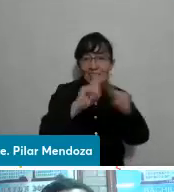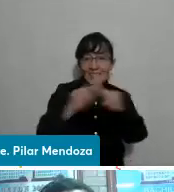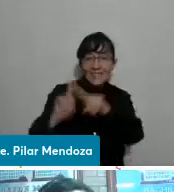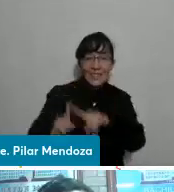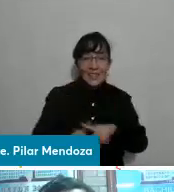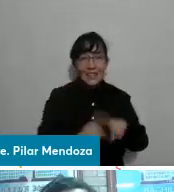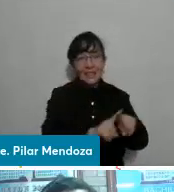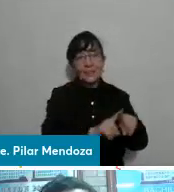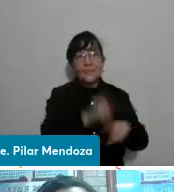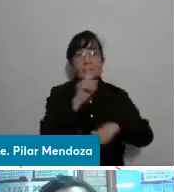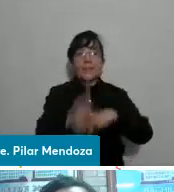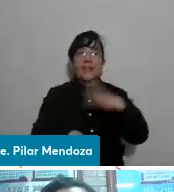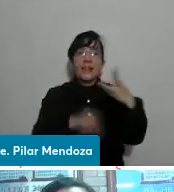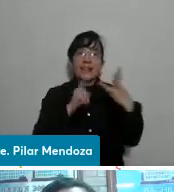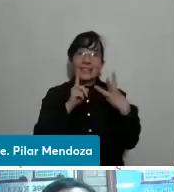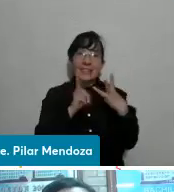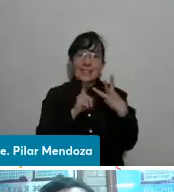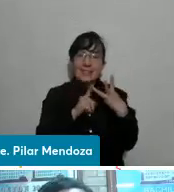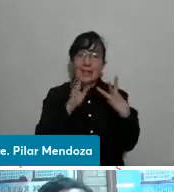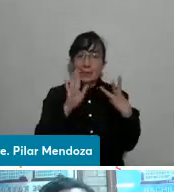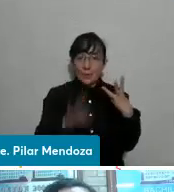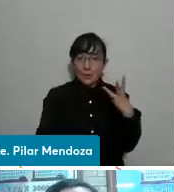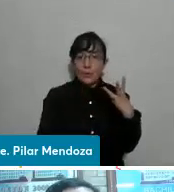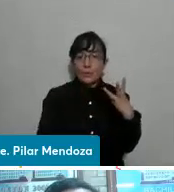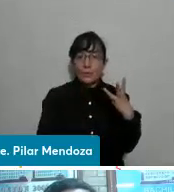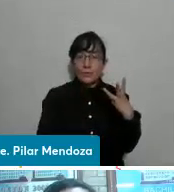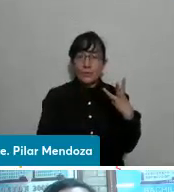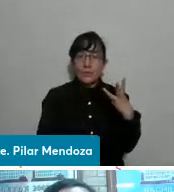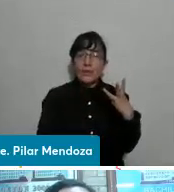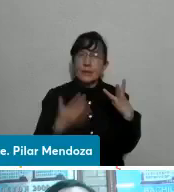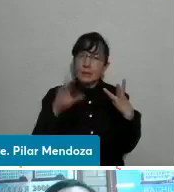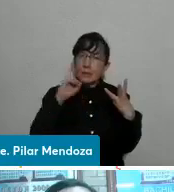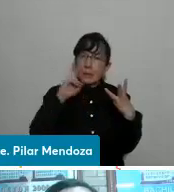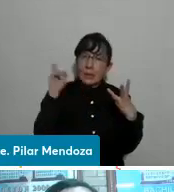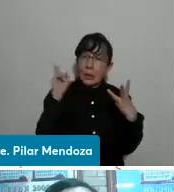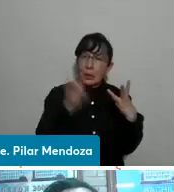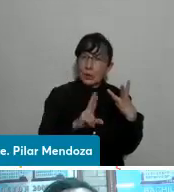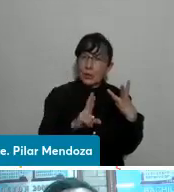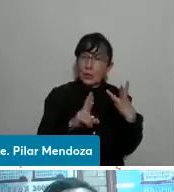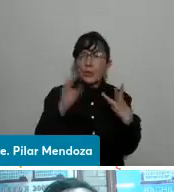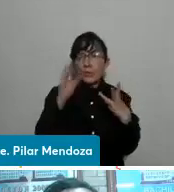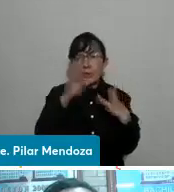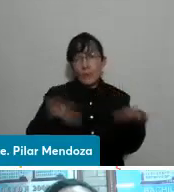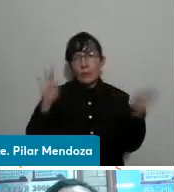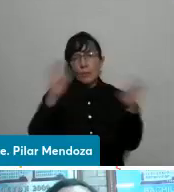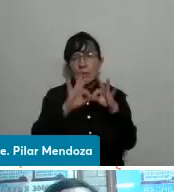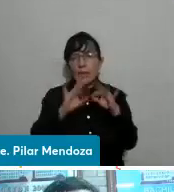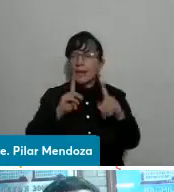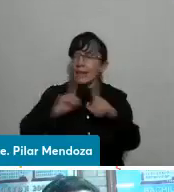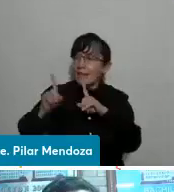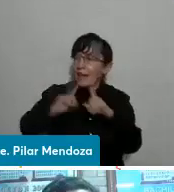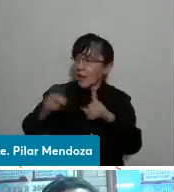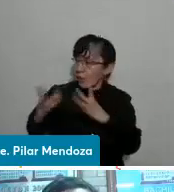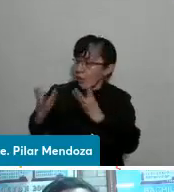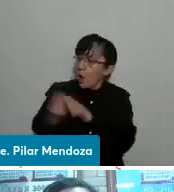En tercer punto, tercera medida, también reconocemos la importancia del diálogo constante entre